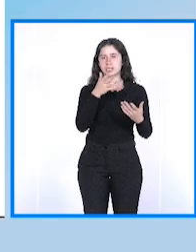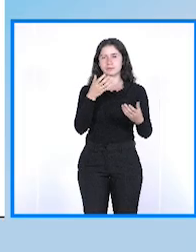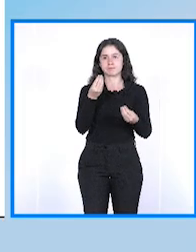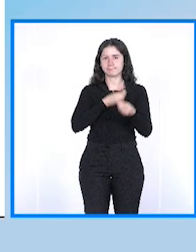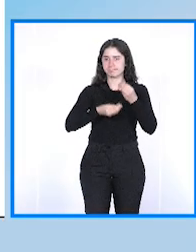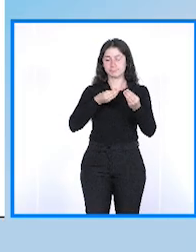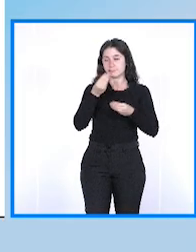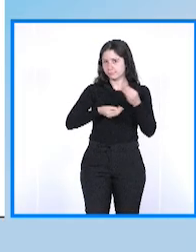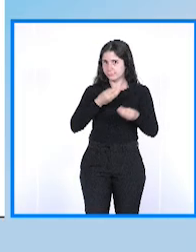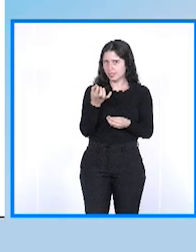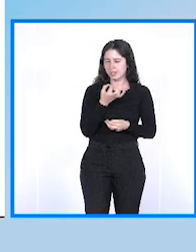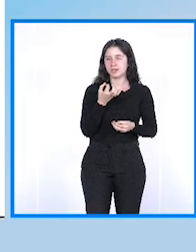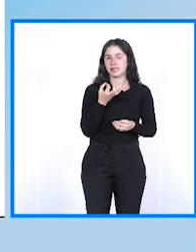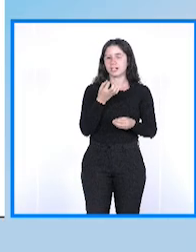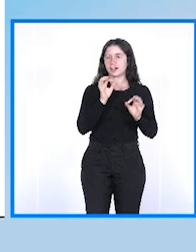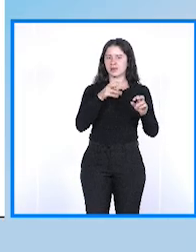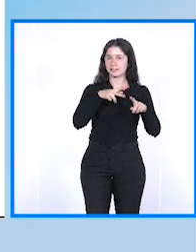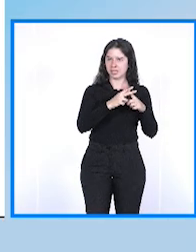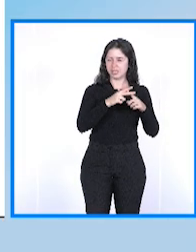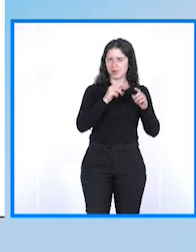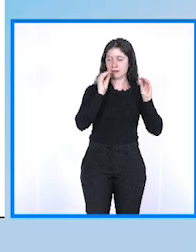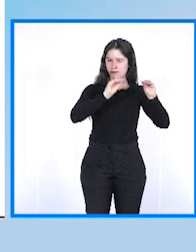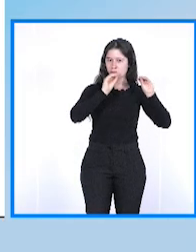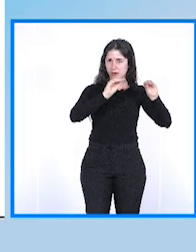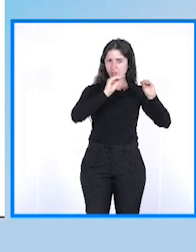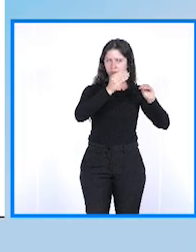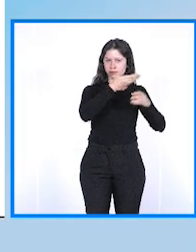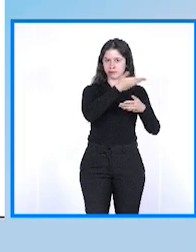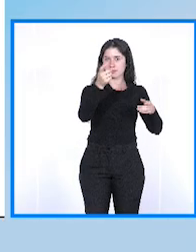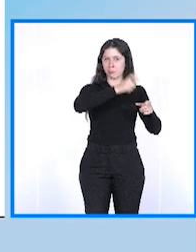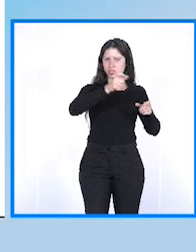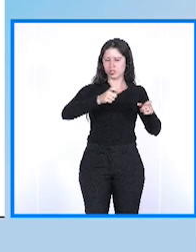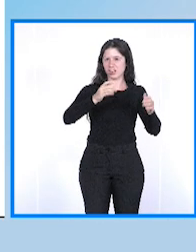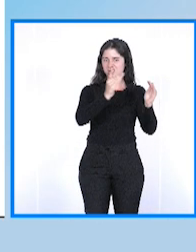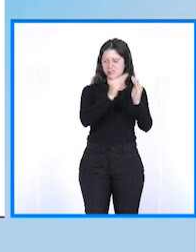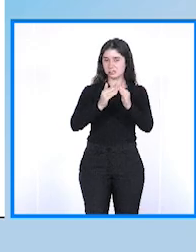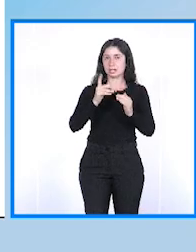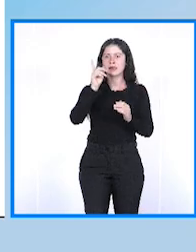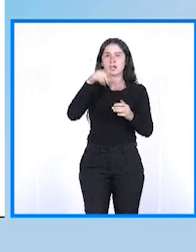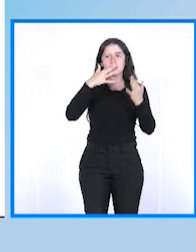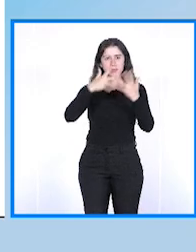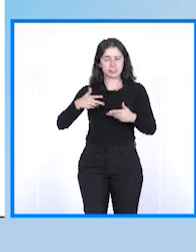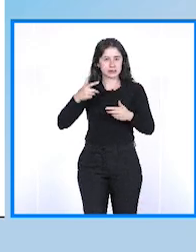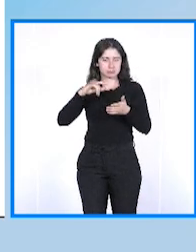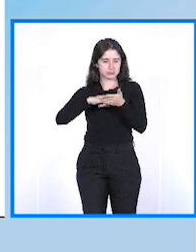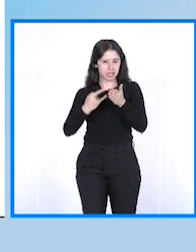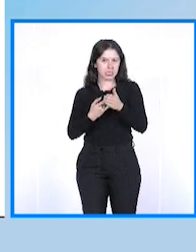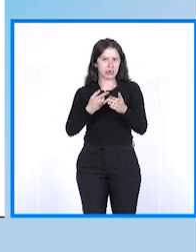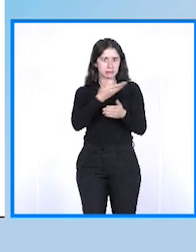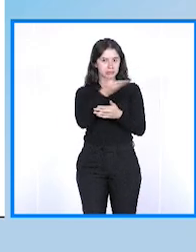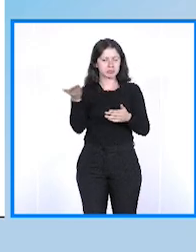primero hacer unos talleres de formación a las personas de las viviendas y las personas administrativas yc técnicas decirles